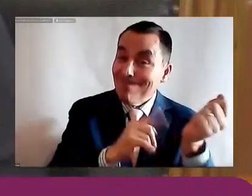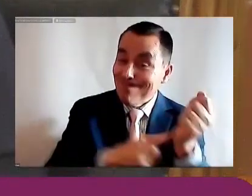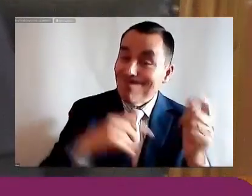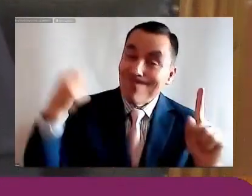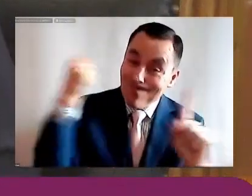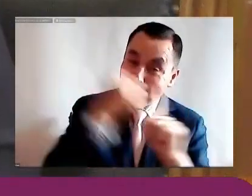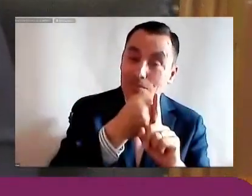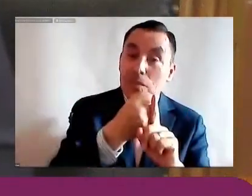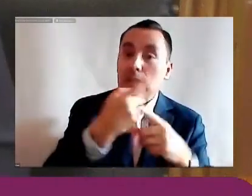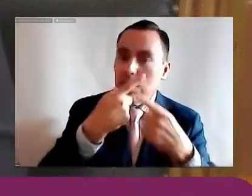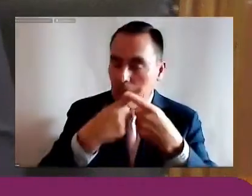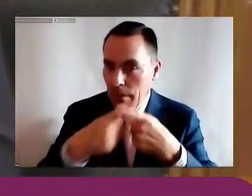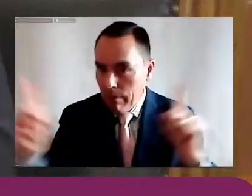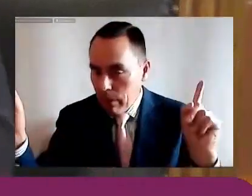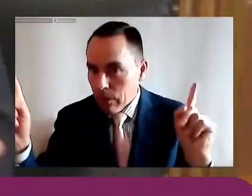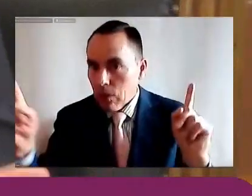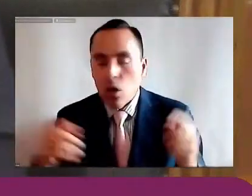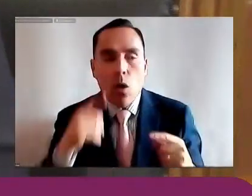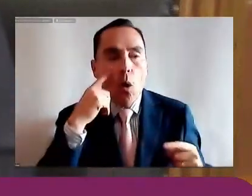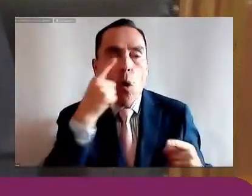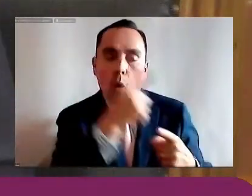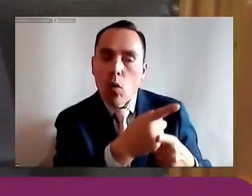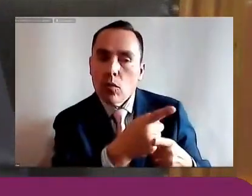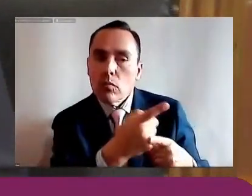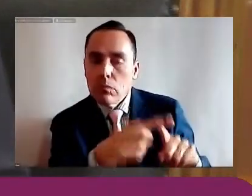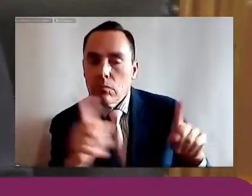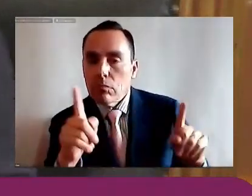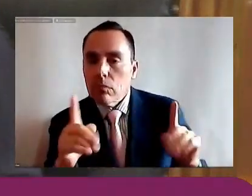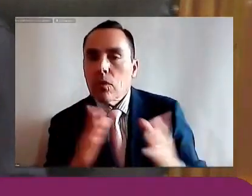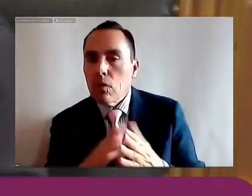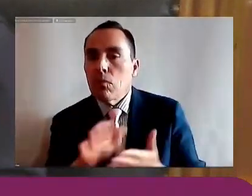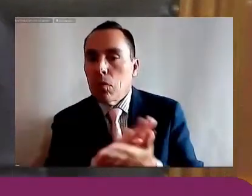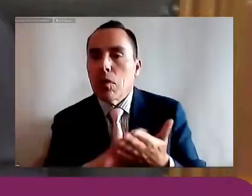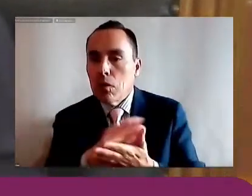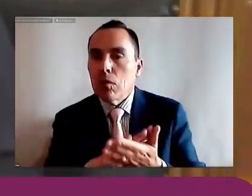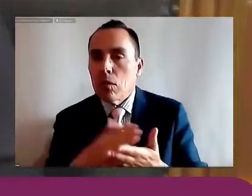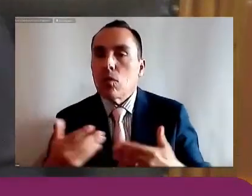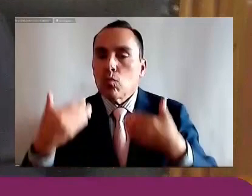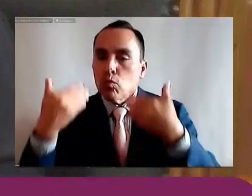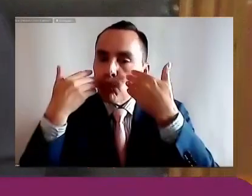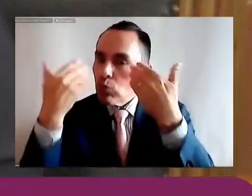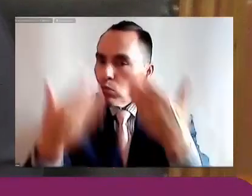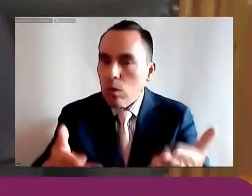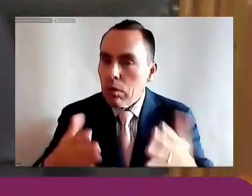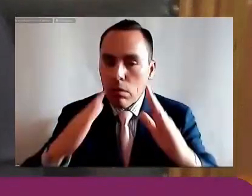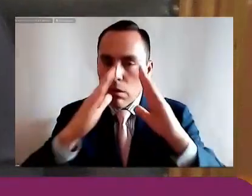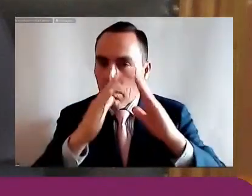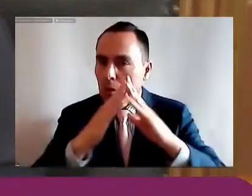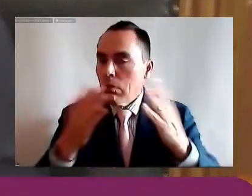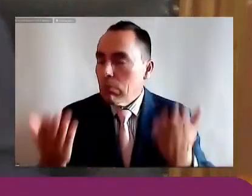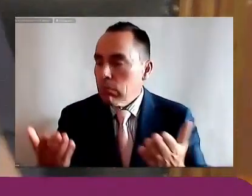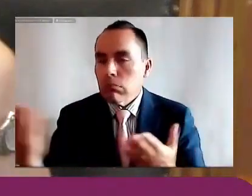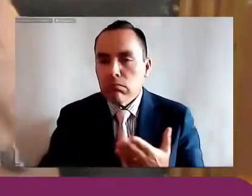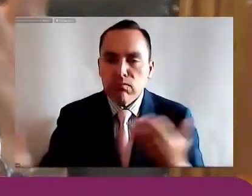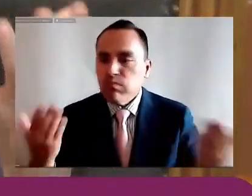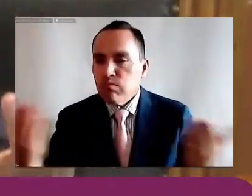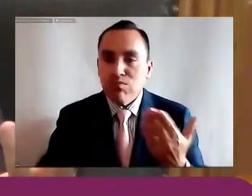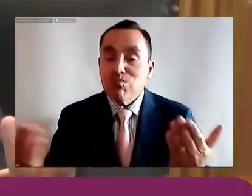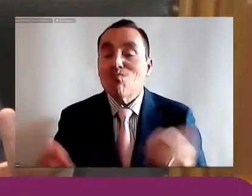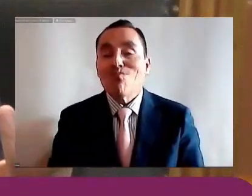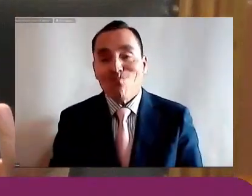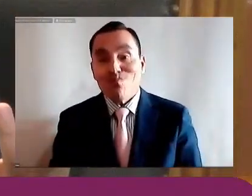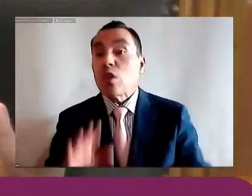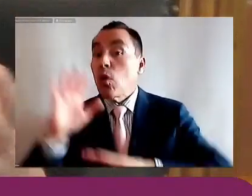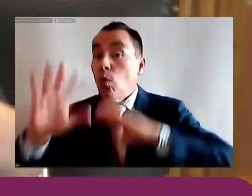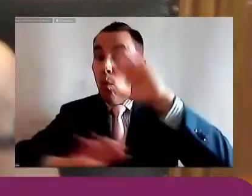para apreciar aspectos como una indignidad para suceder en primer lugar. Y también hay que tener mucho cuidado de que lo que se resuelve